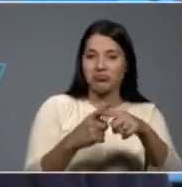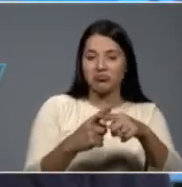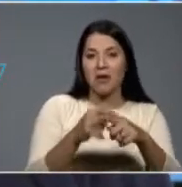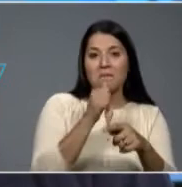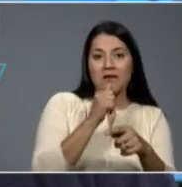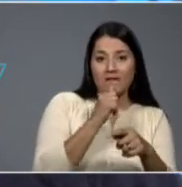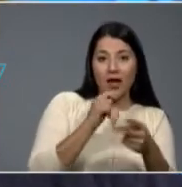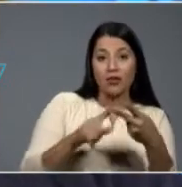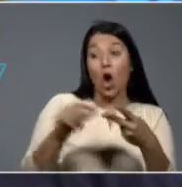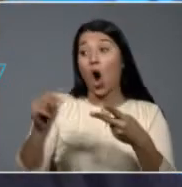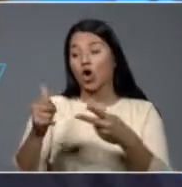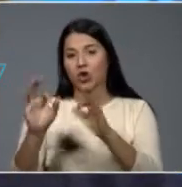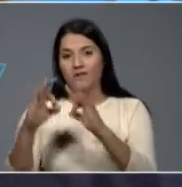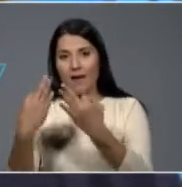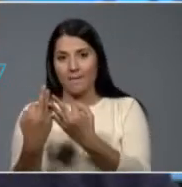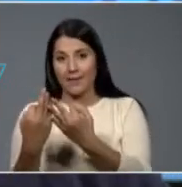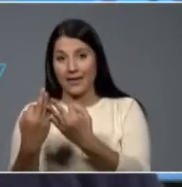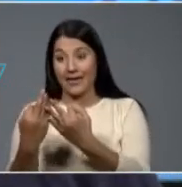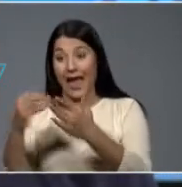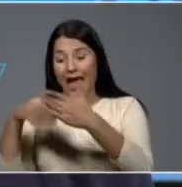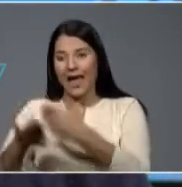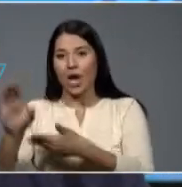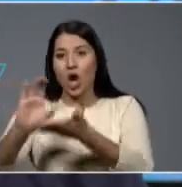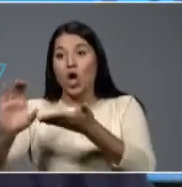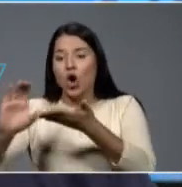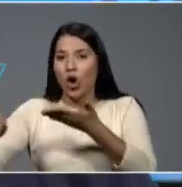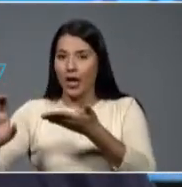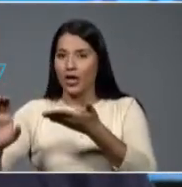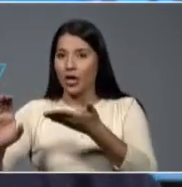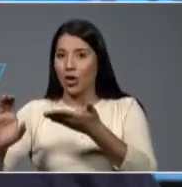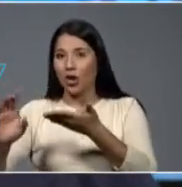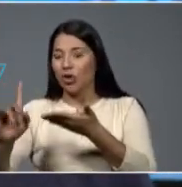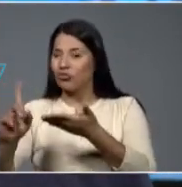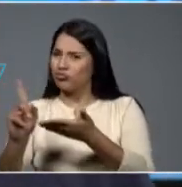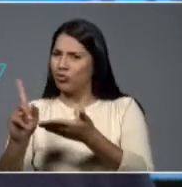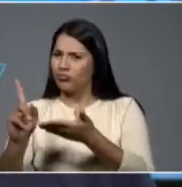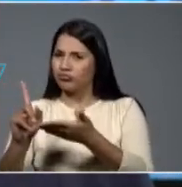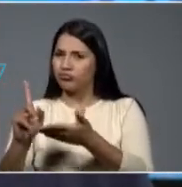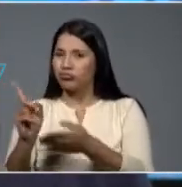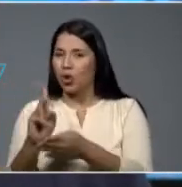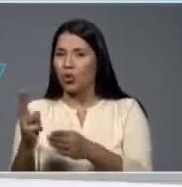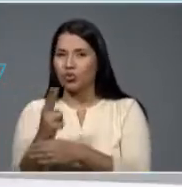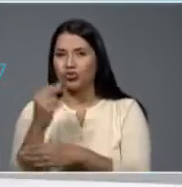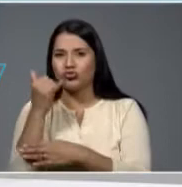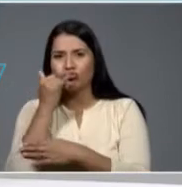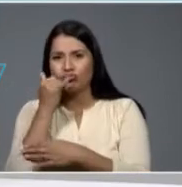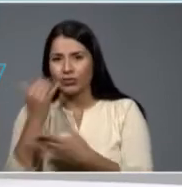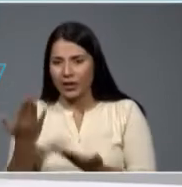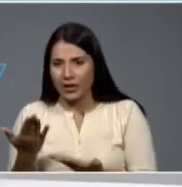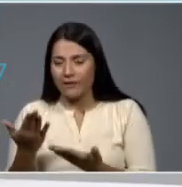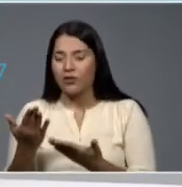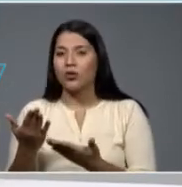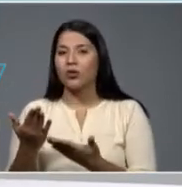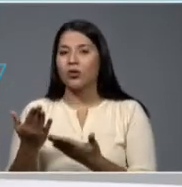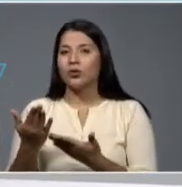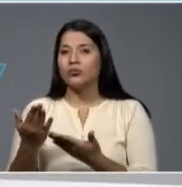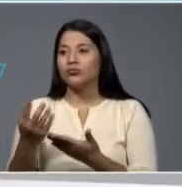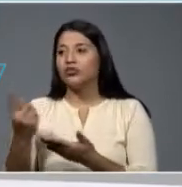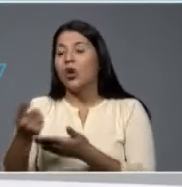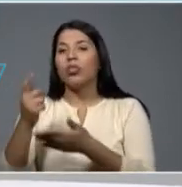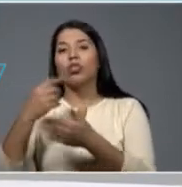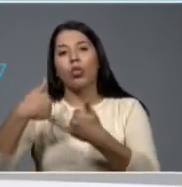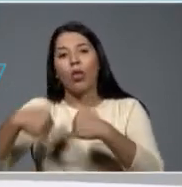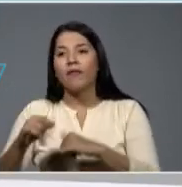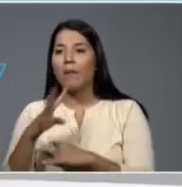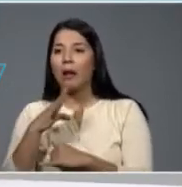están en instituciones públicas que aún hay dictado. ¿Cómo hacer para esto equipararlo? Estamos en ese momento donde la diferencia es real por un tema de